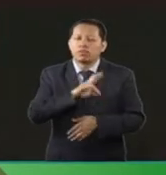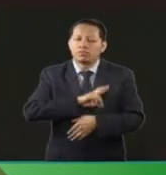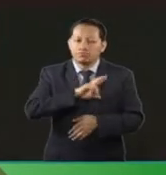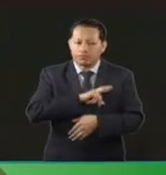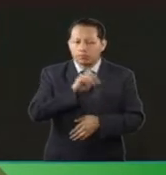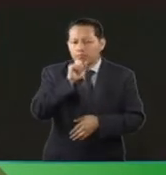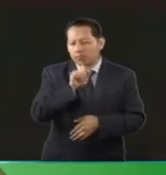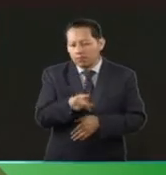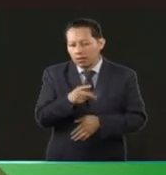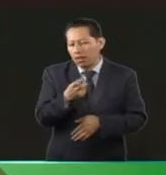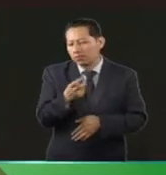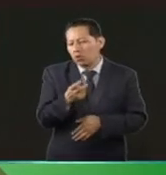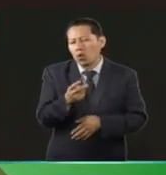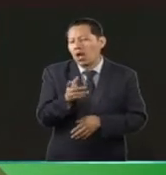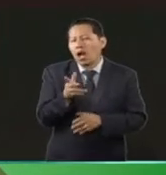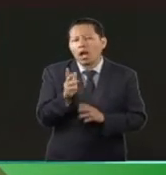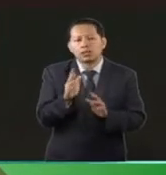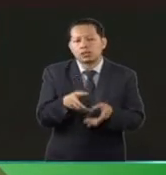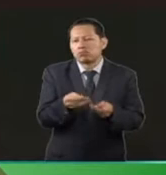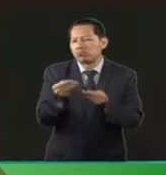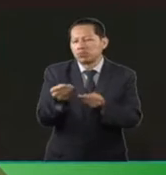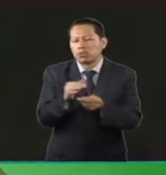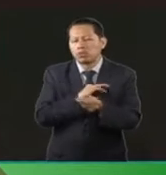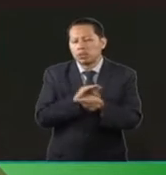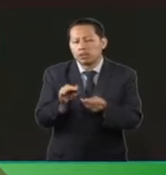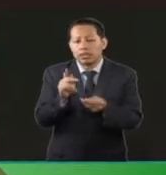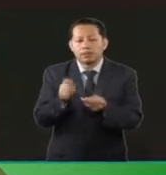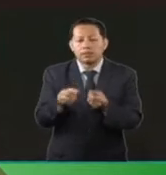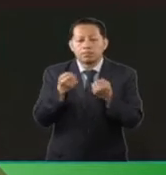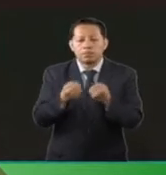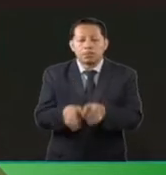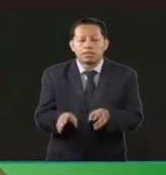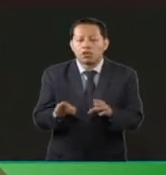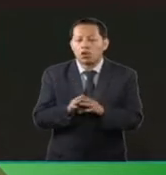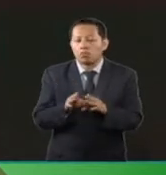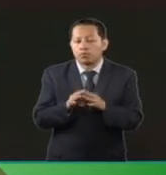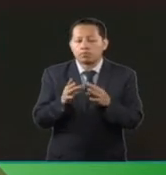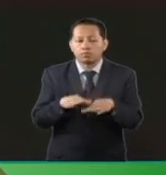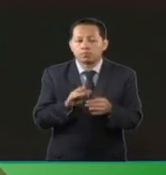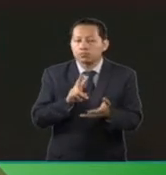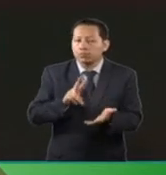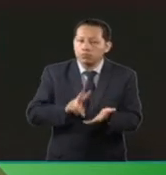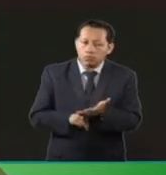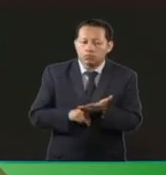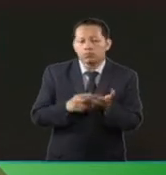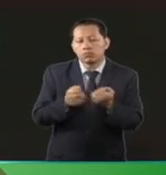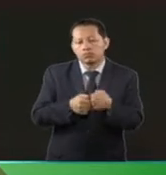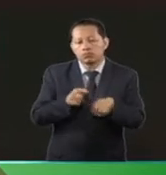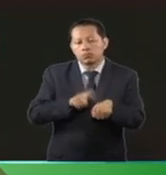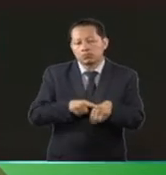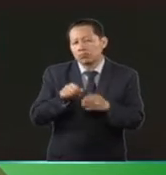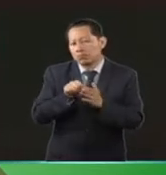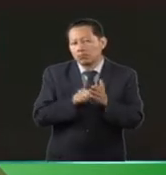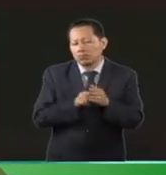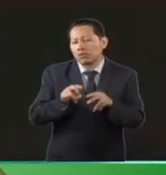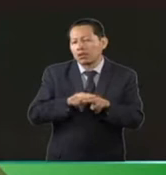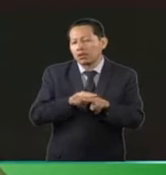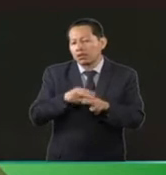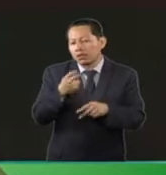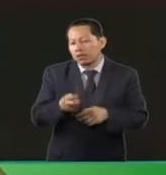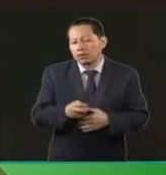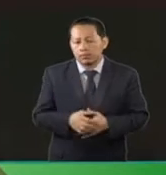a secas y Por ende se perdió el sentido del valor estratégico y social del sistema ferroviario